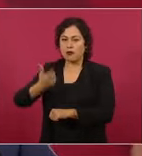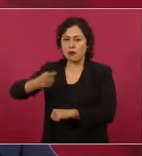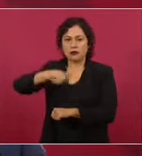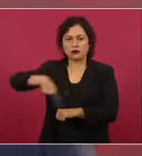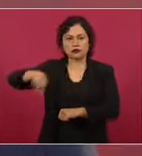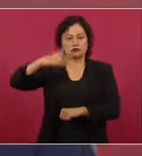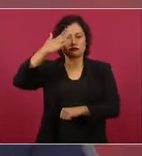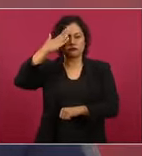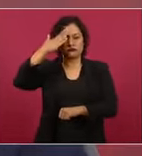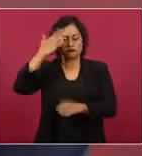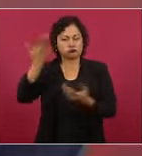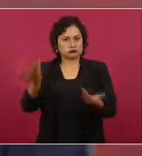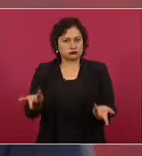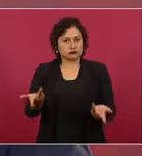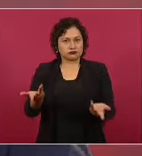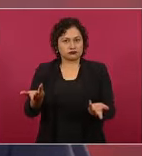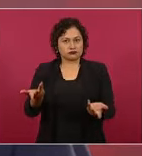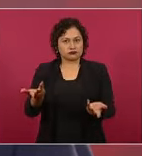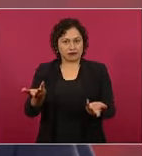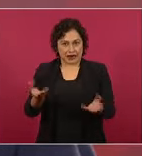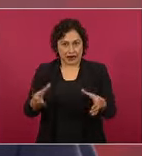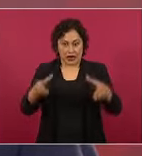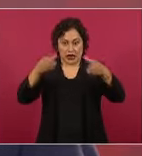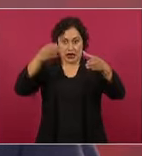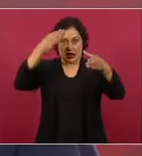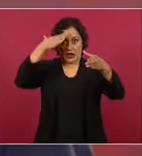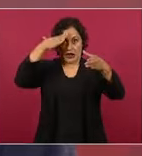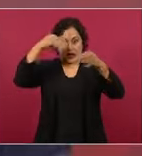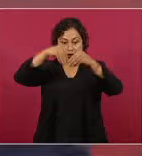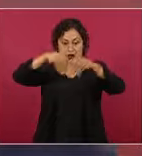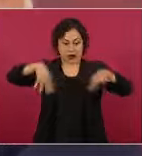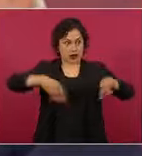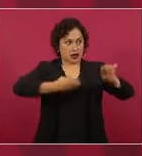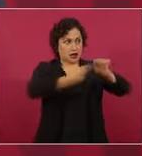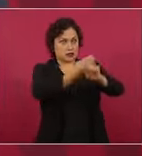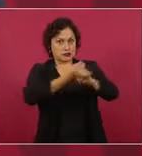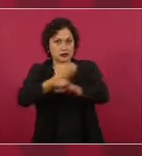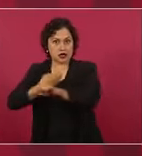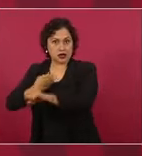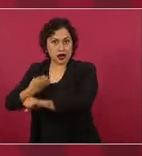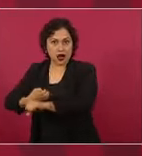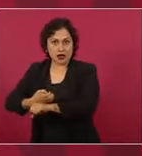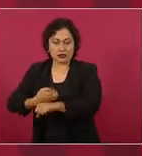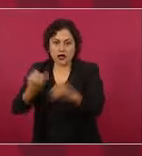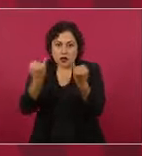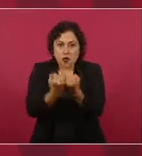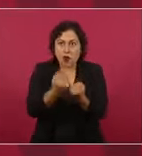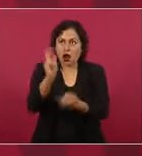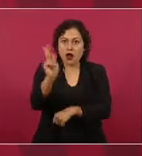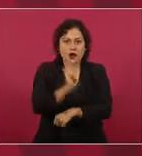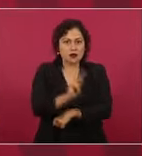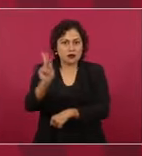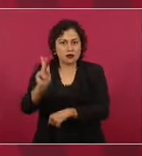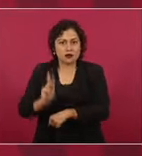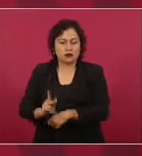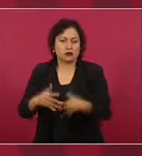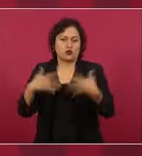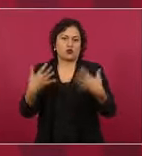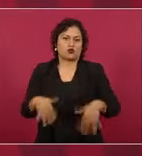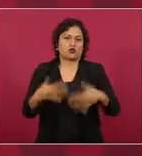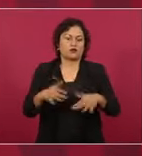el mismo esquema en los estados? De otra situación que es importante, es la de los